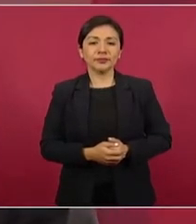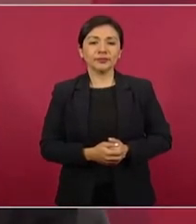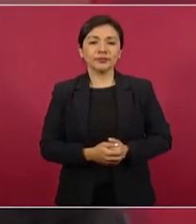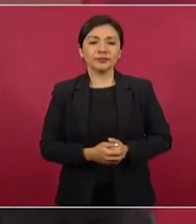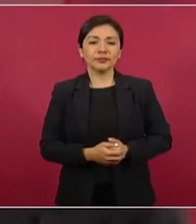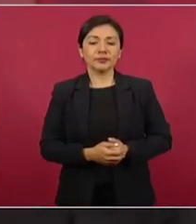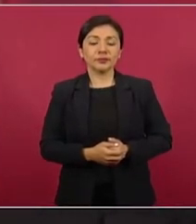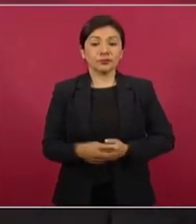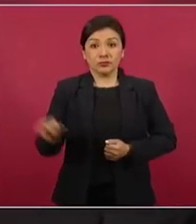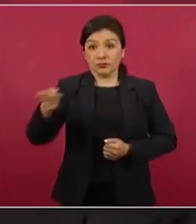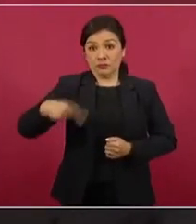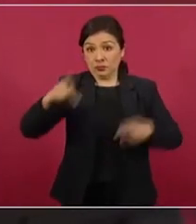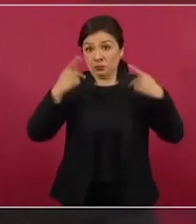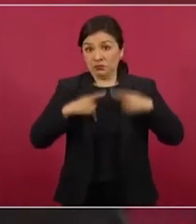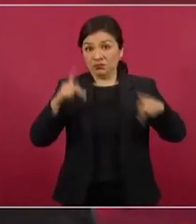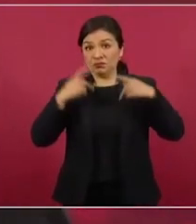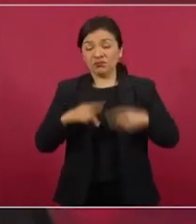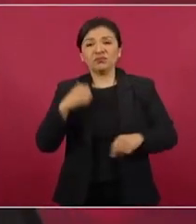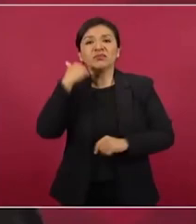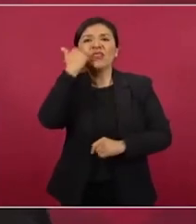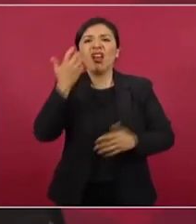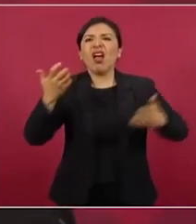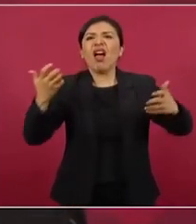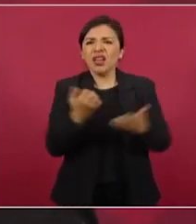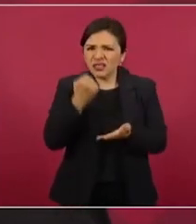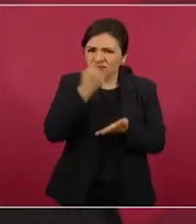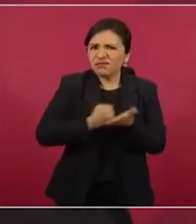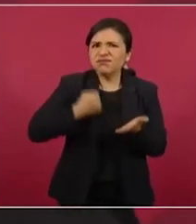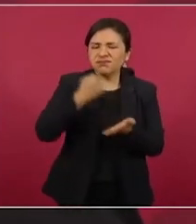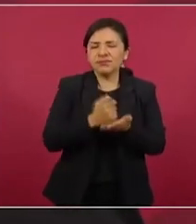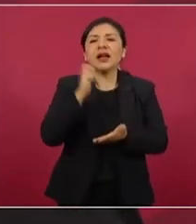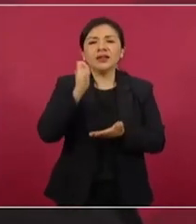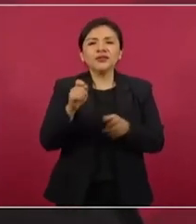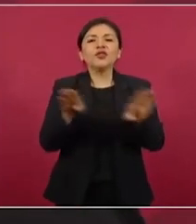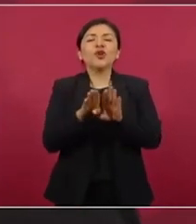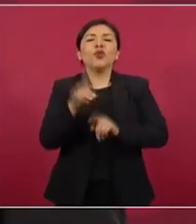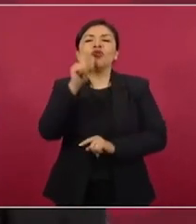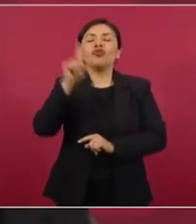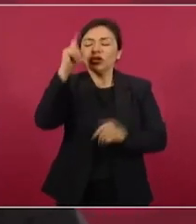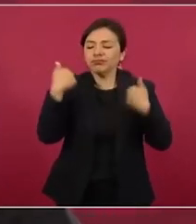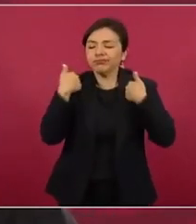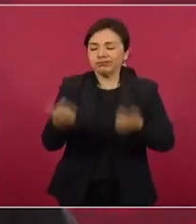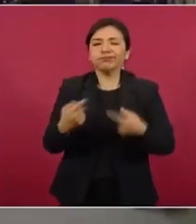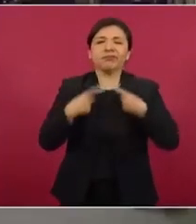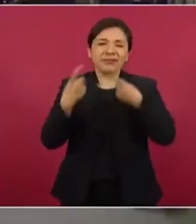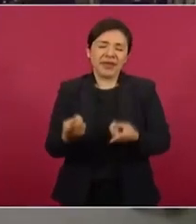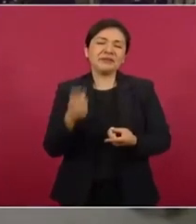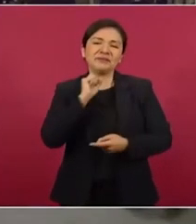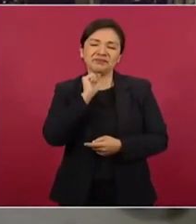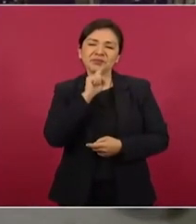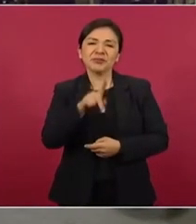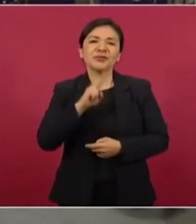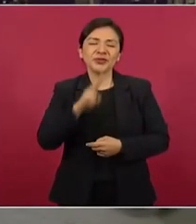la voz del pueblo sí es la voz de Dios. Bueno, vamos, adelante.